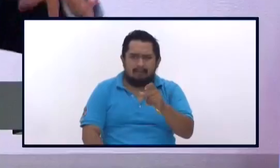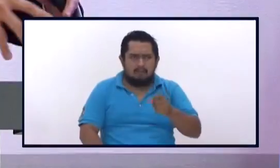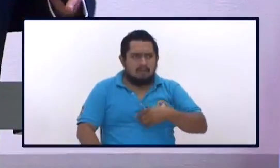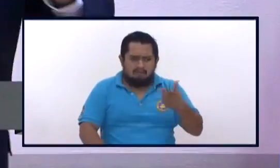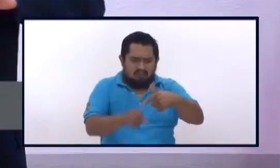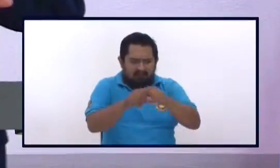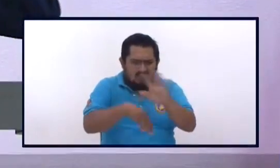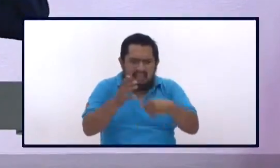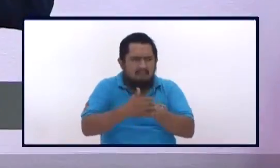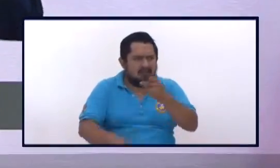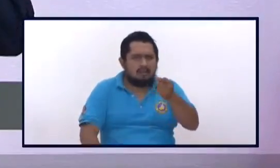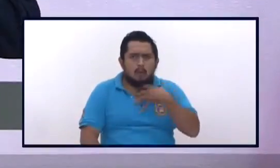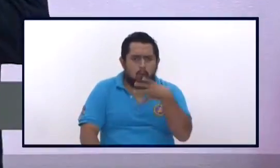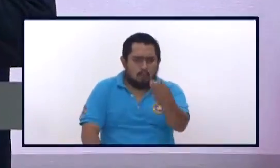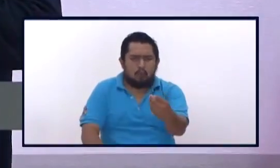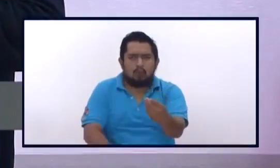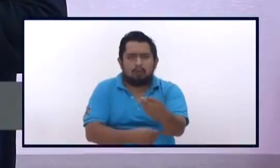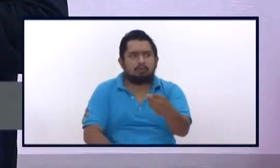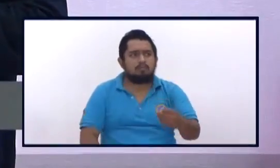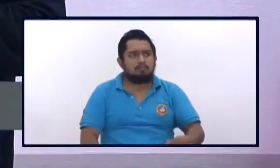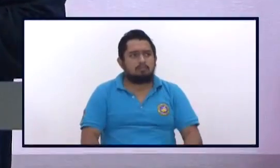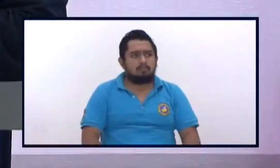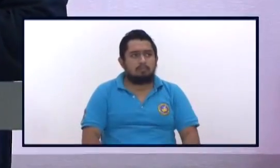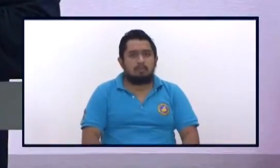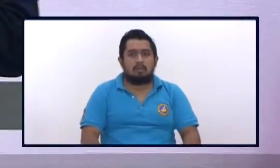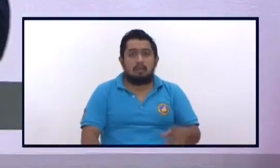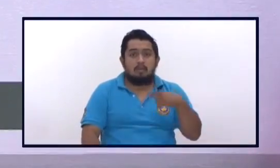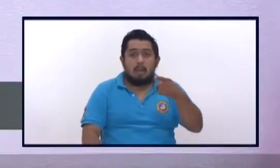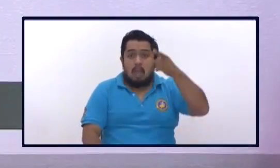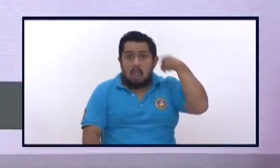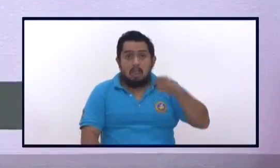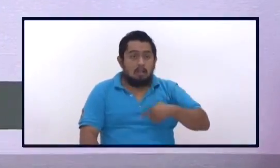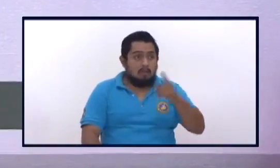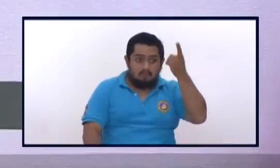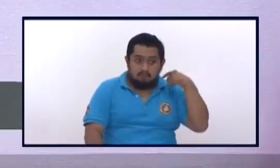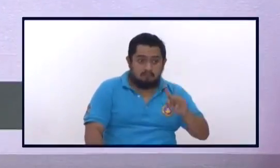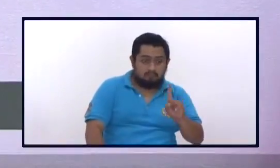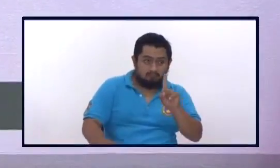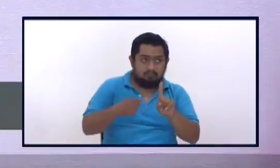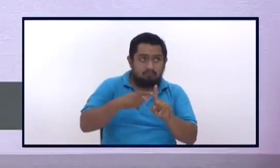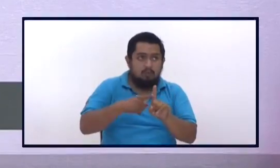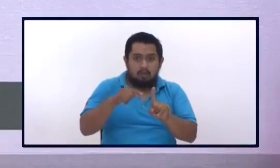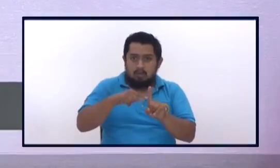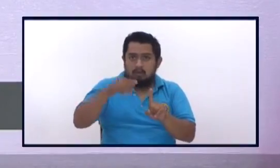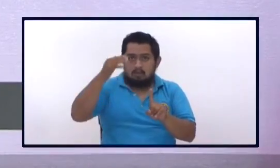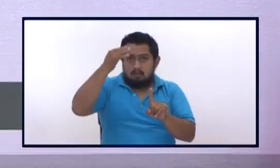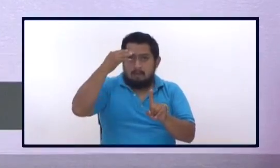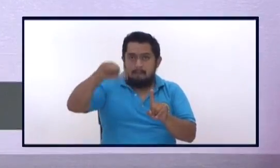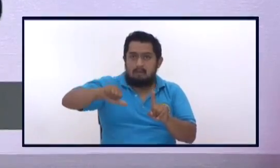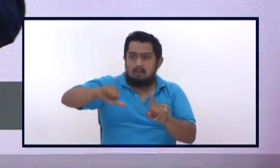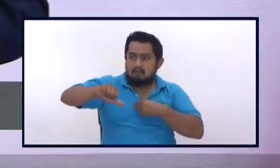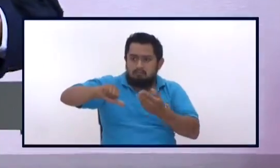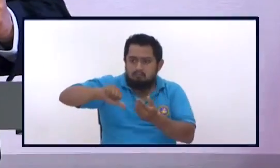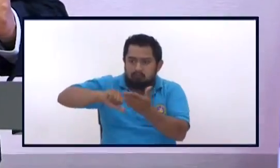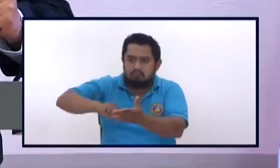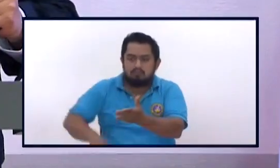yo salí volado pero el caballero que me atendió pues había sido muy malo y yo fui muy amable